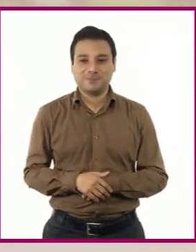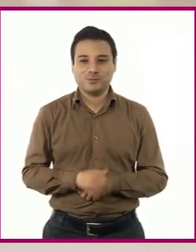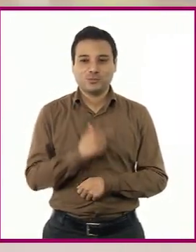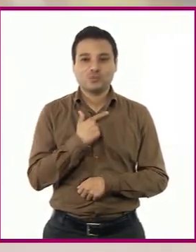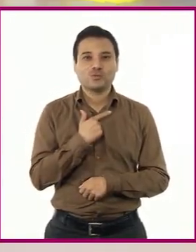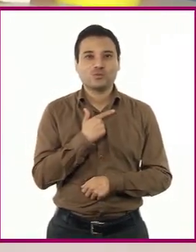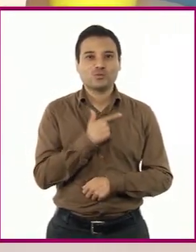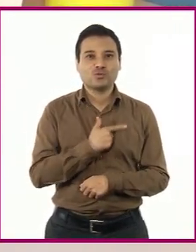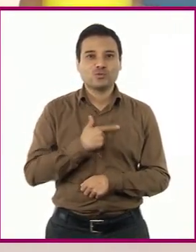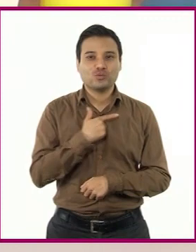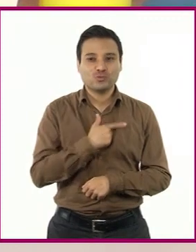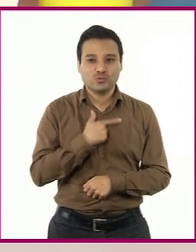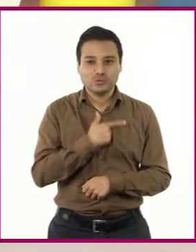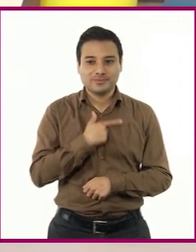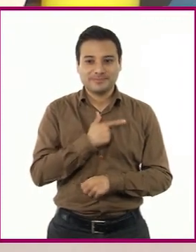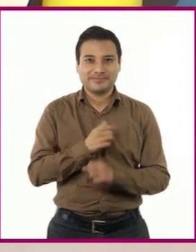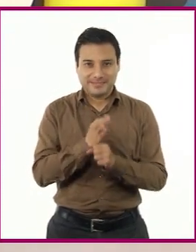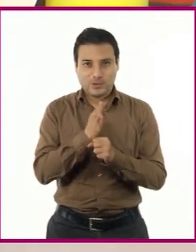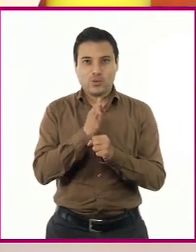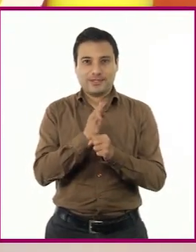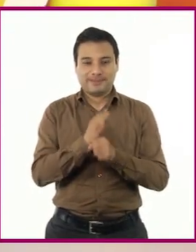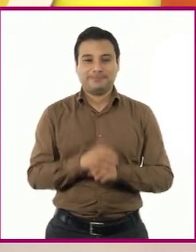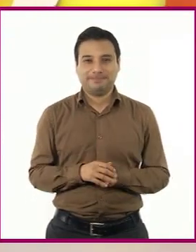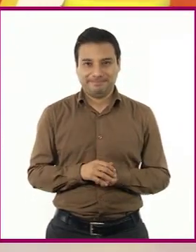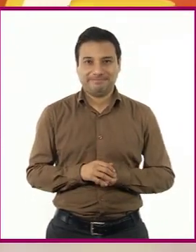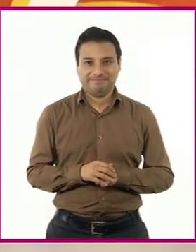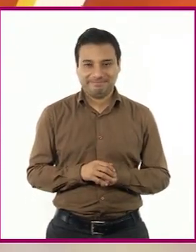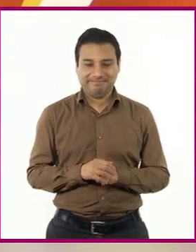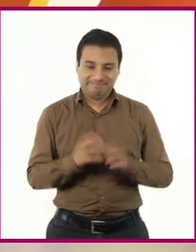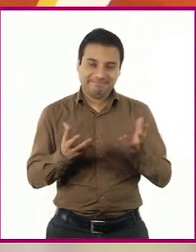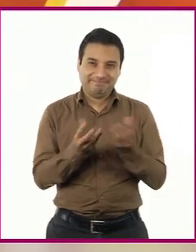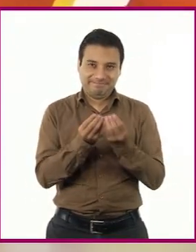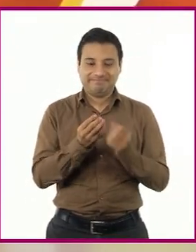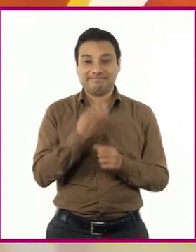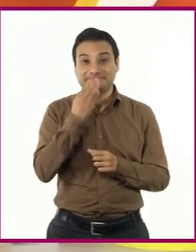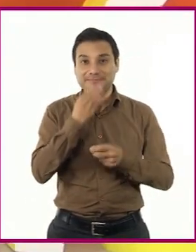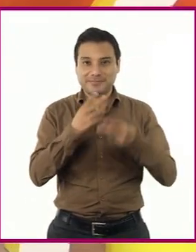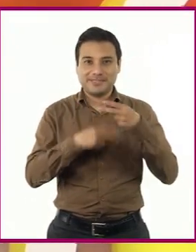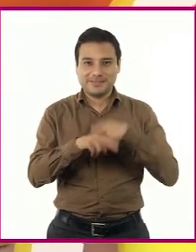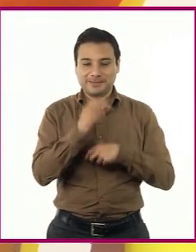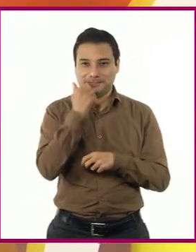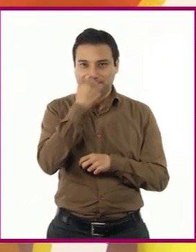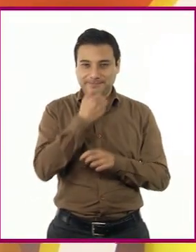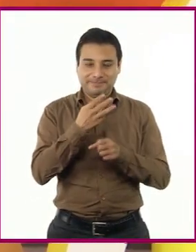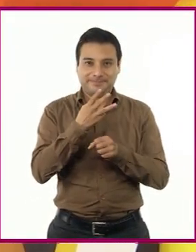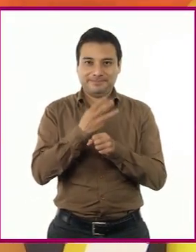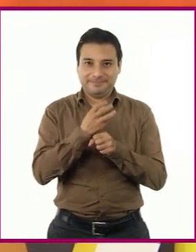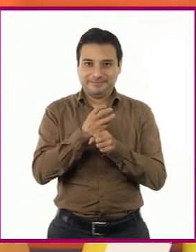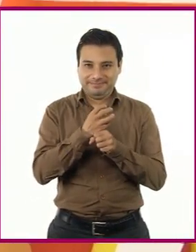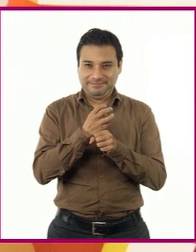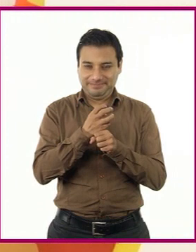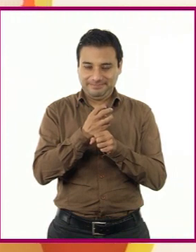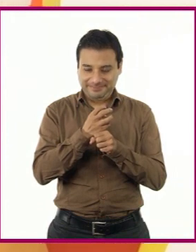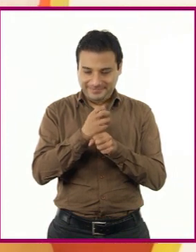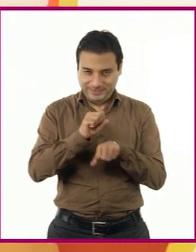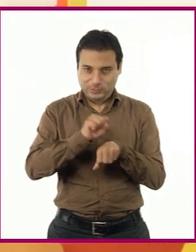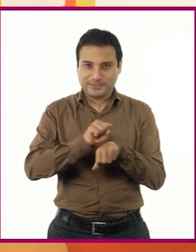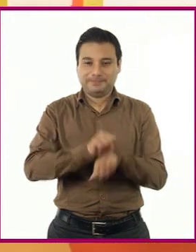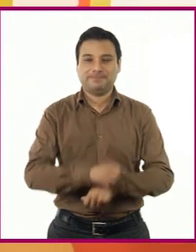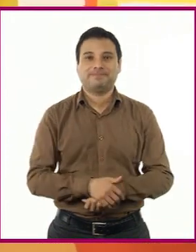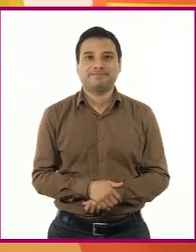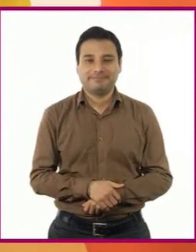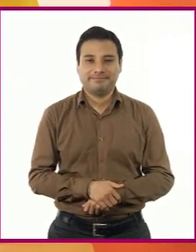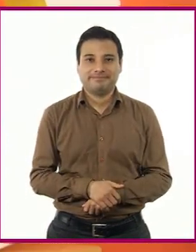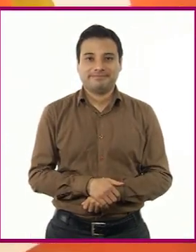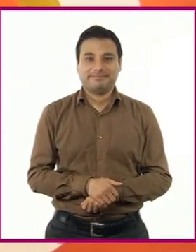con ustedes. Les damos la bienvenida a las alumnas y a los alumnos de tercer grado de educación secundaria a esta sesión de